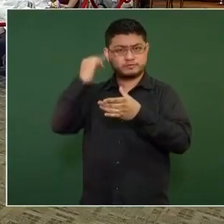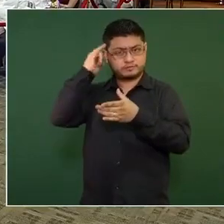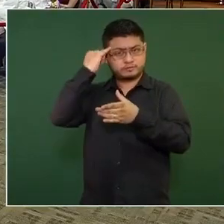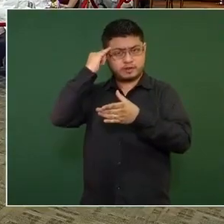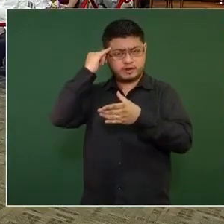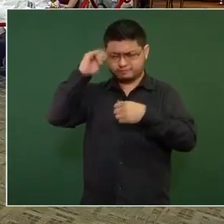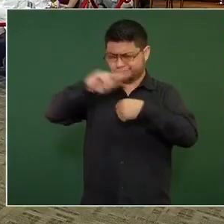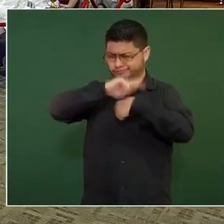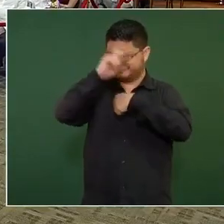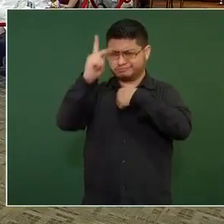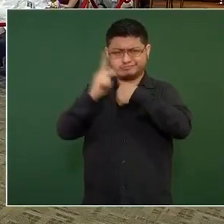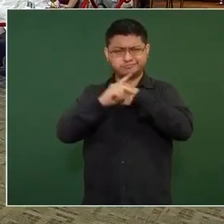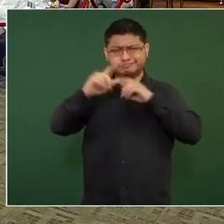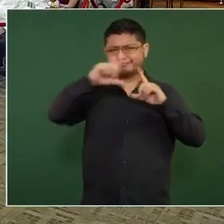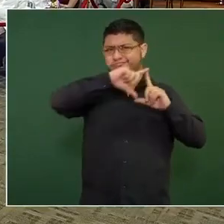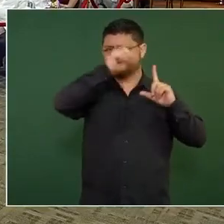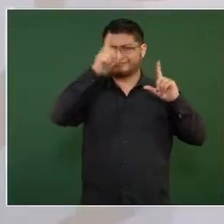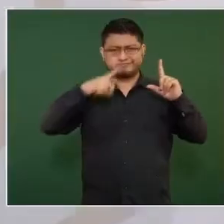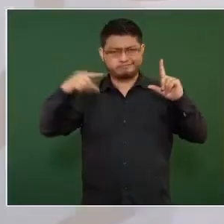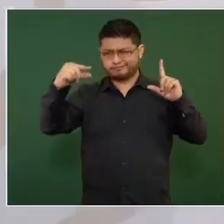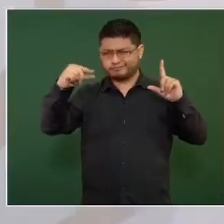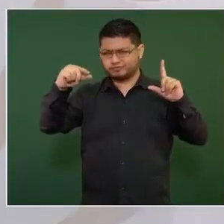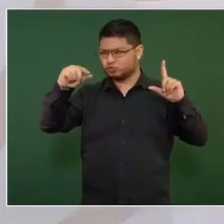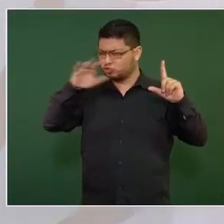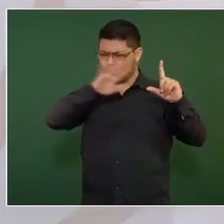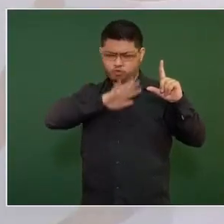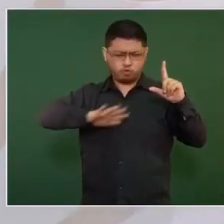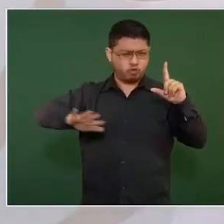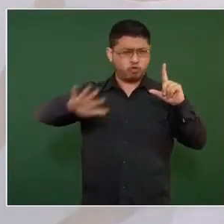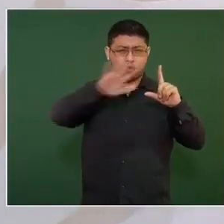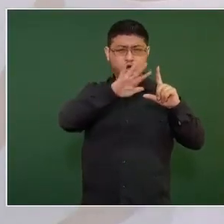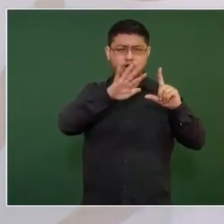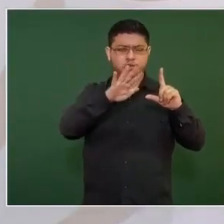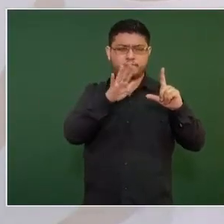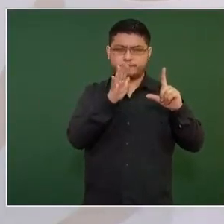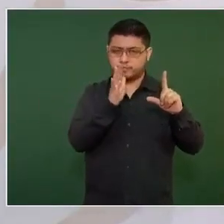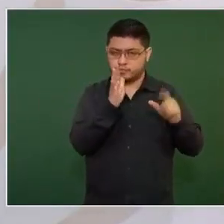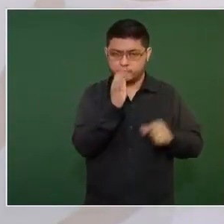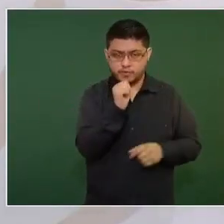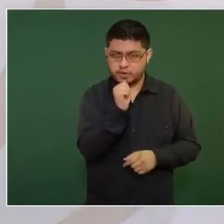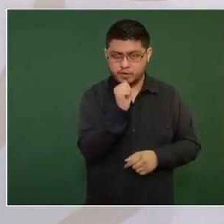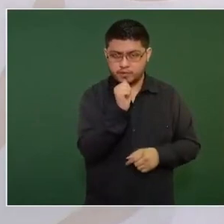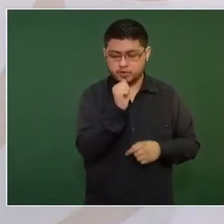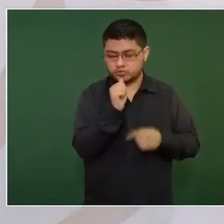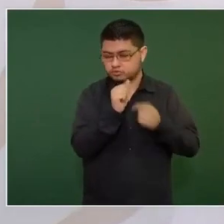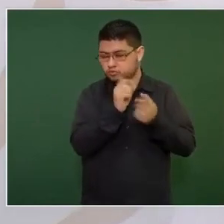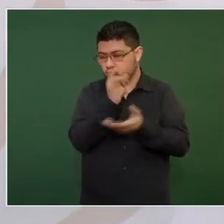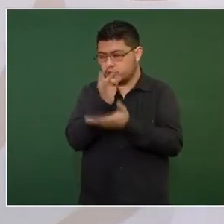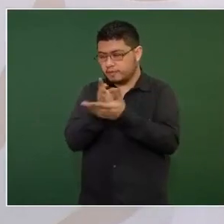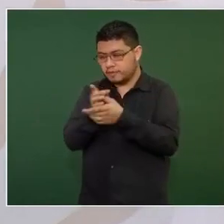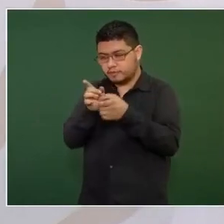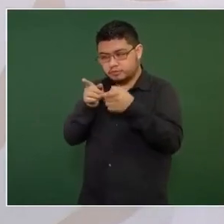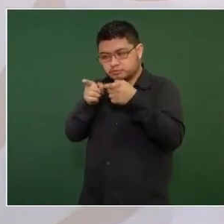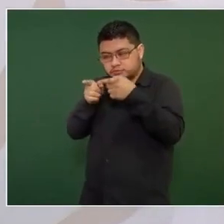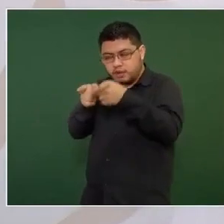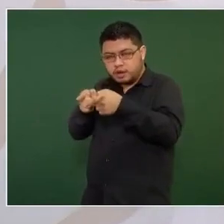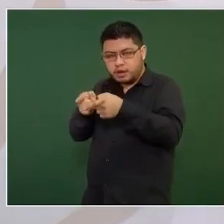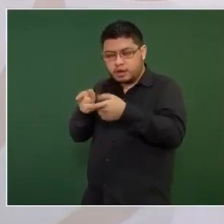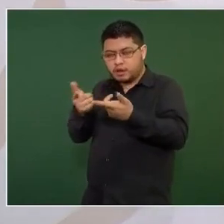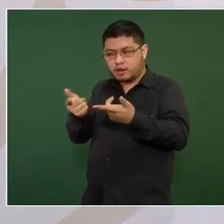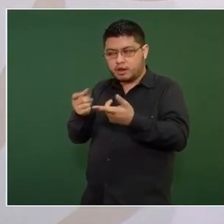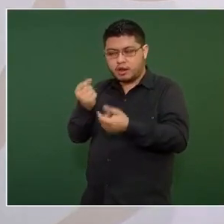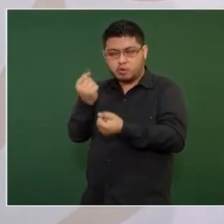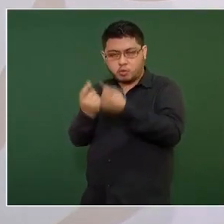del país. No podemos estar venerando a los indígenas que